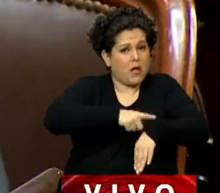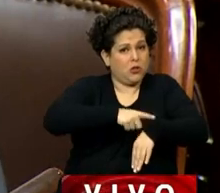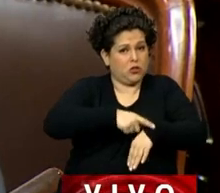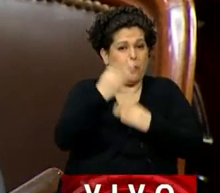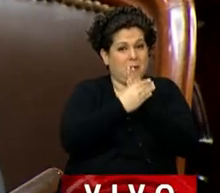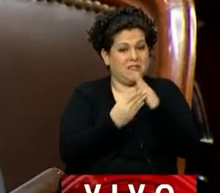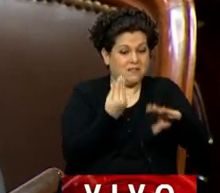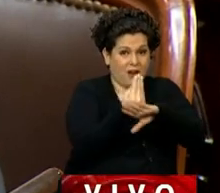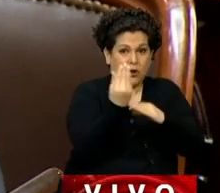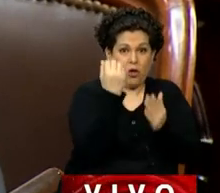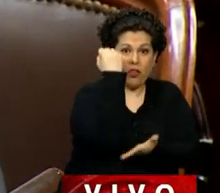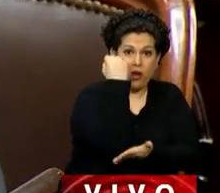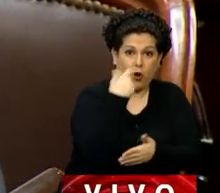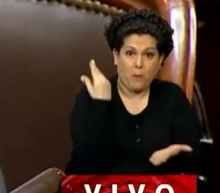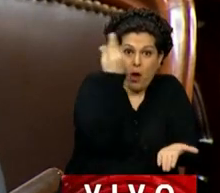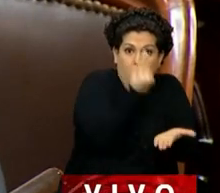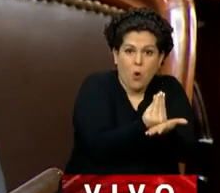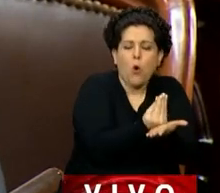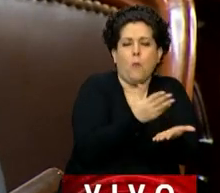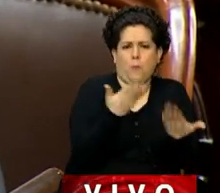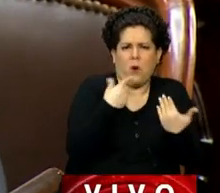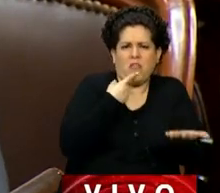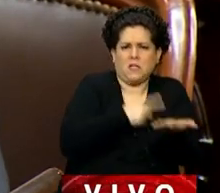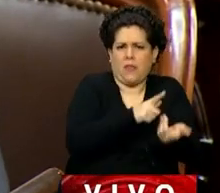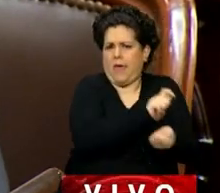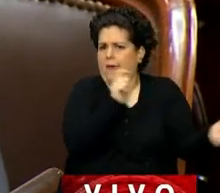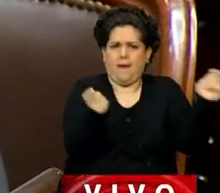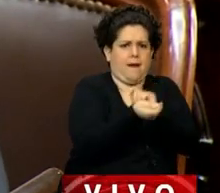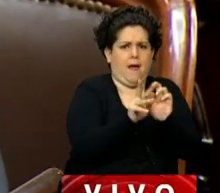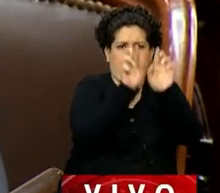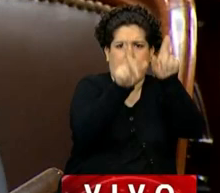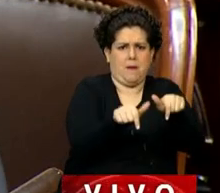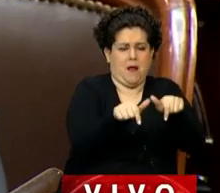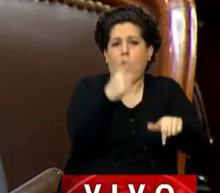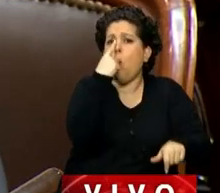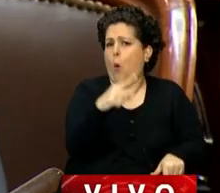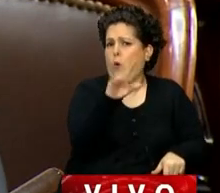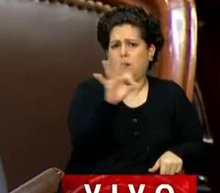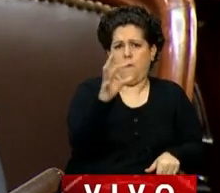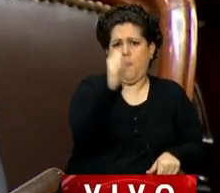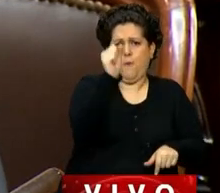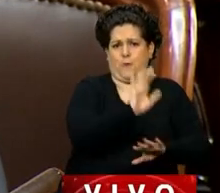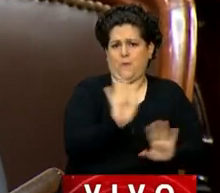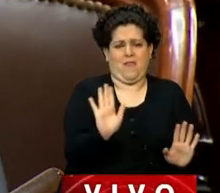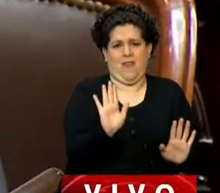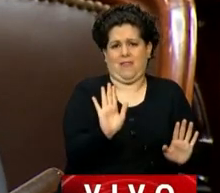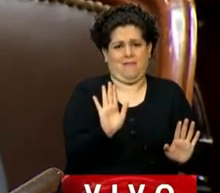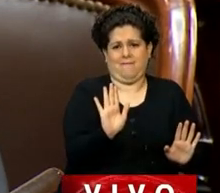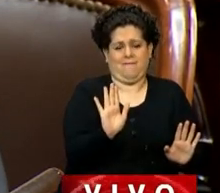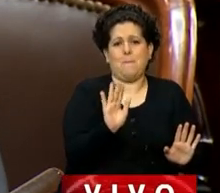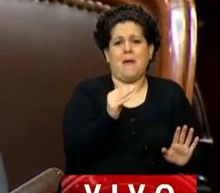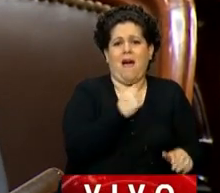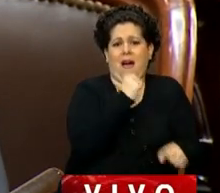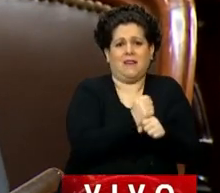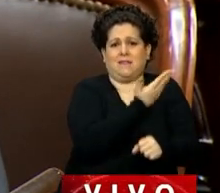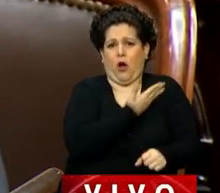de cambiar el rumbo de esa economía. Es la última oportunidad que probablemente le quede a la Argentina en mucho tiempo hasta que haya un